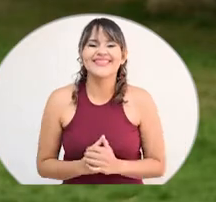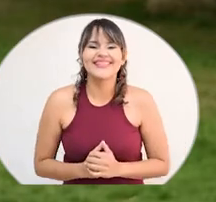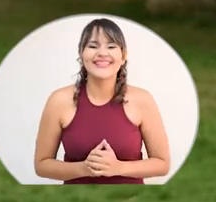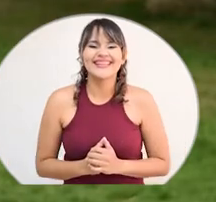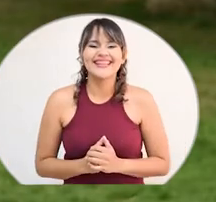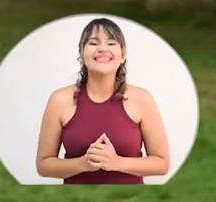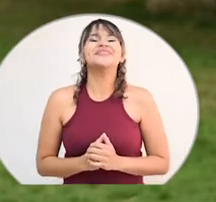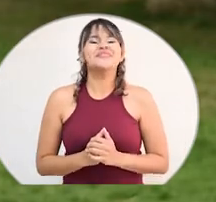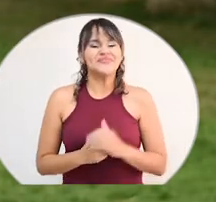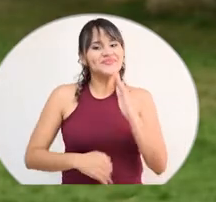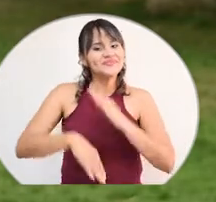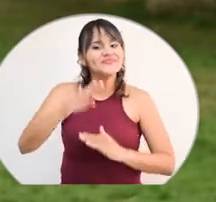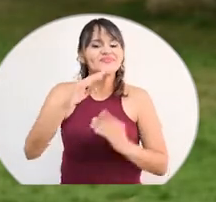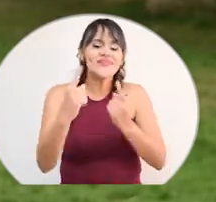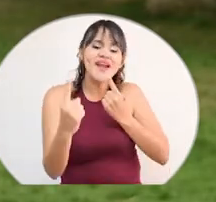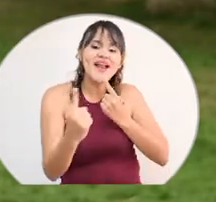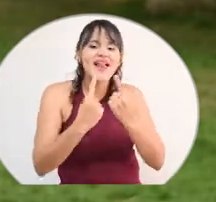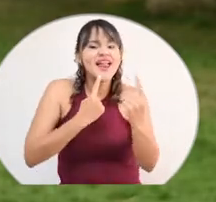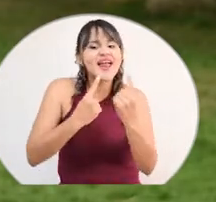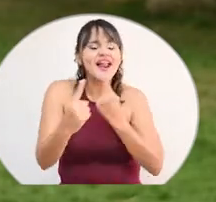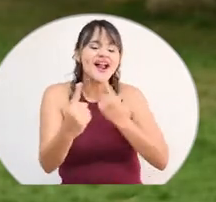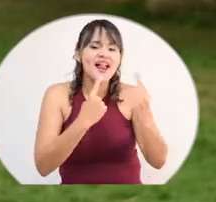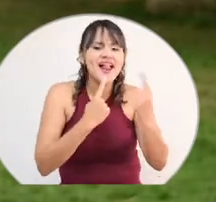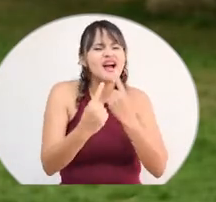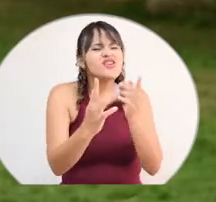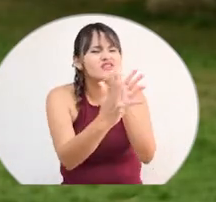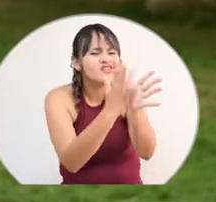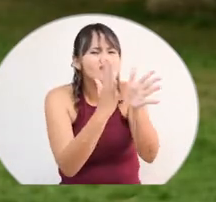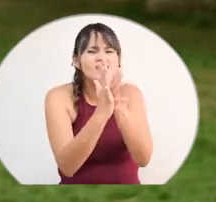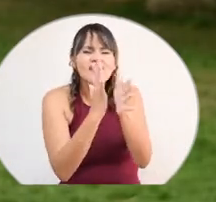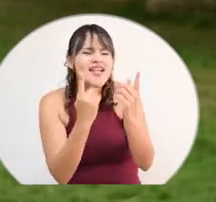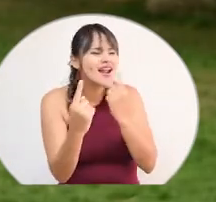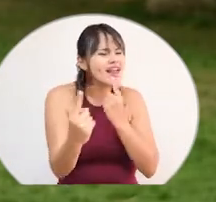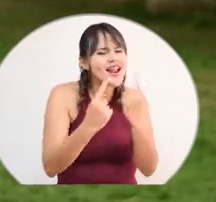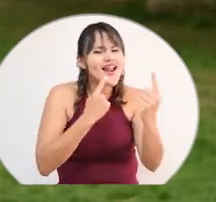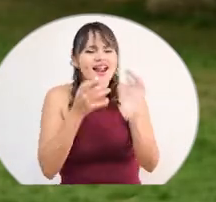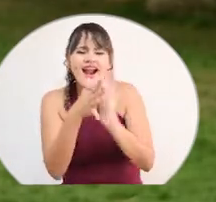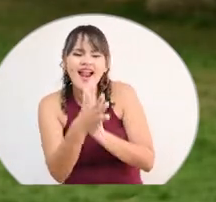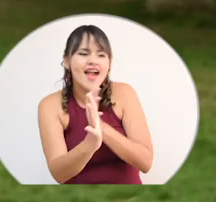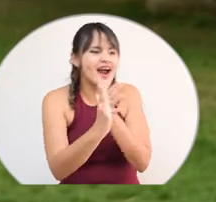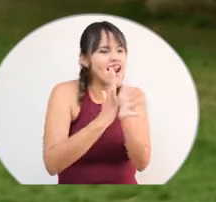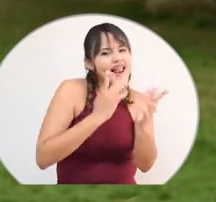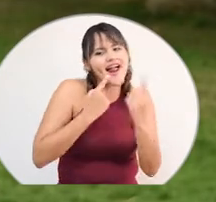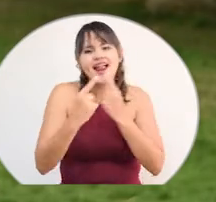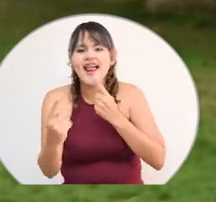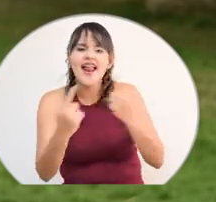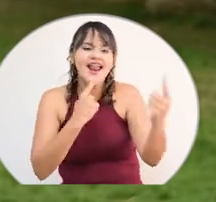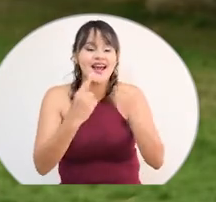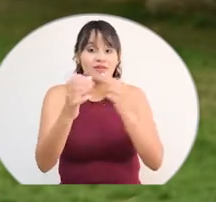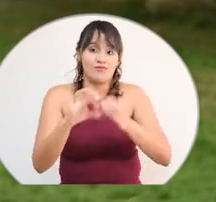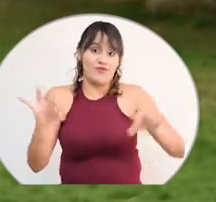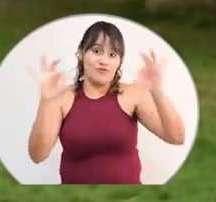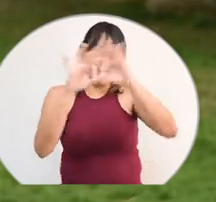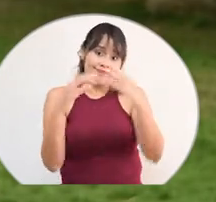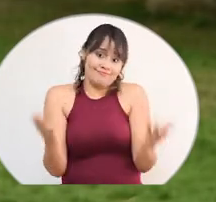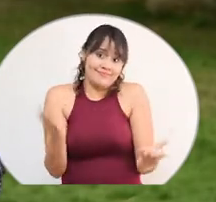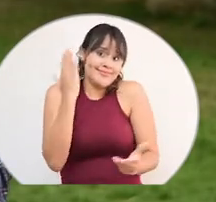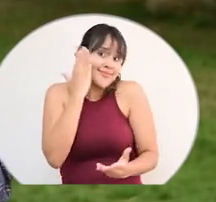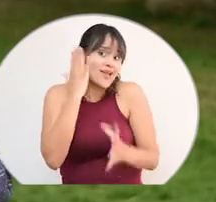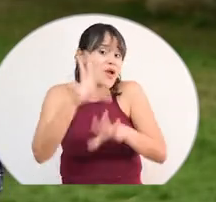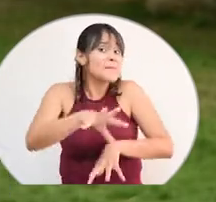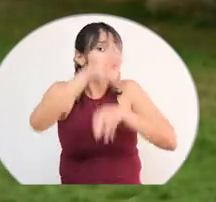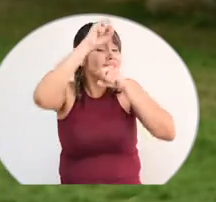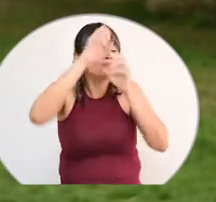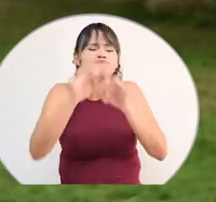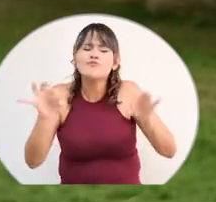conversar de manera colectiva para poder configurar conocimiento no hay verdadero aprendizaje y configuración de un